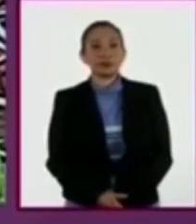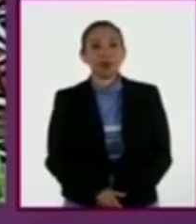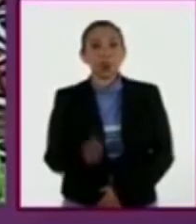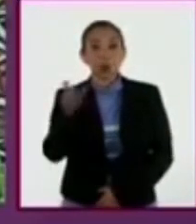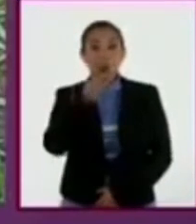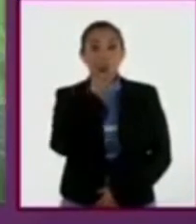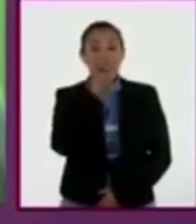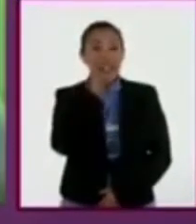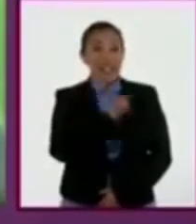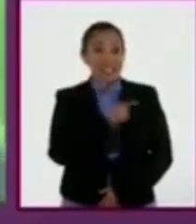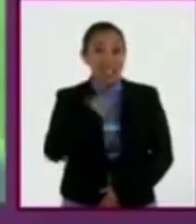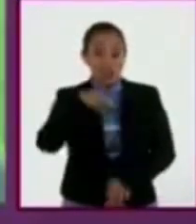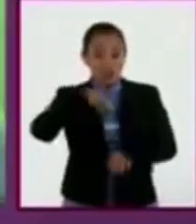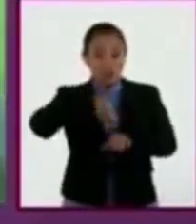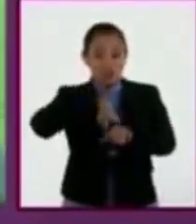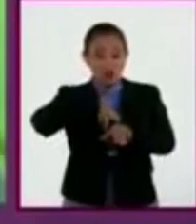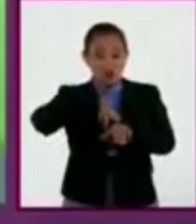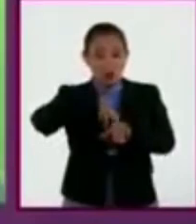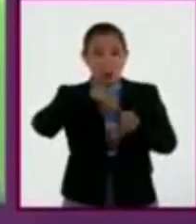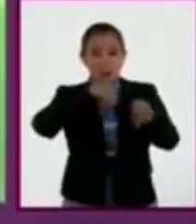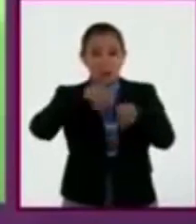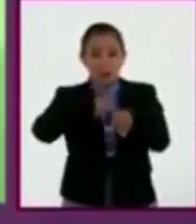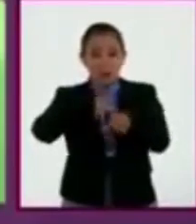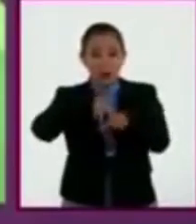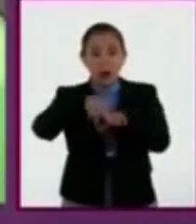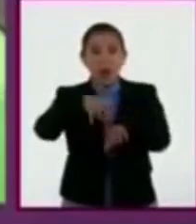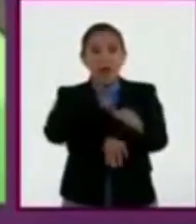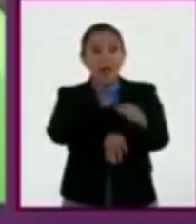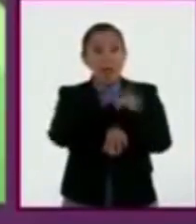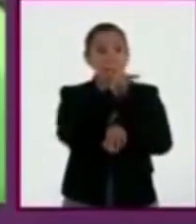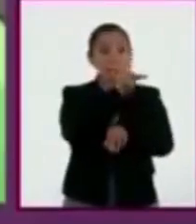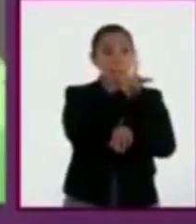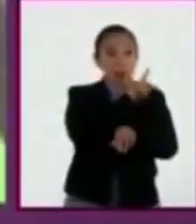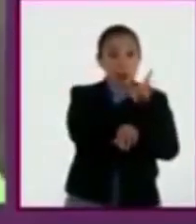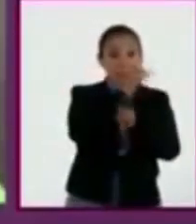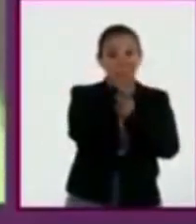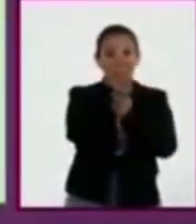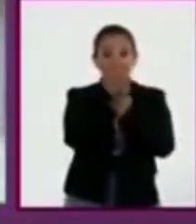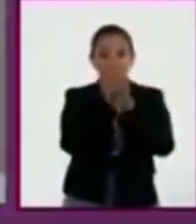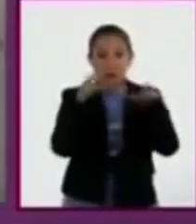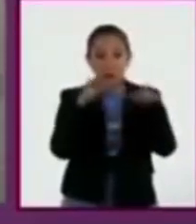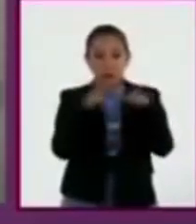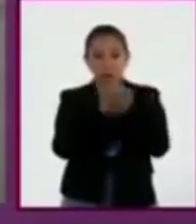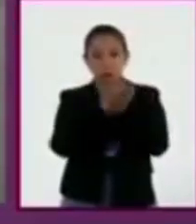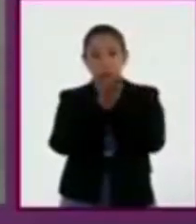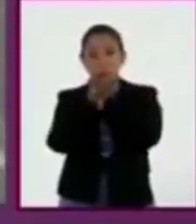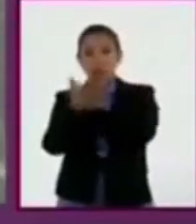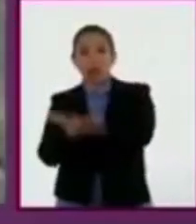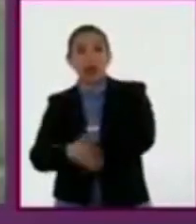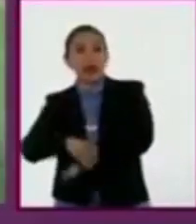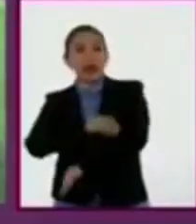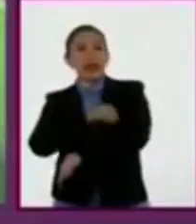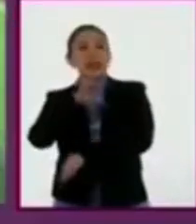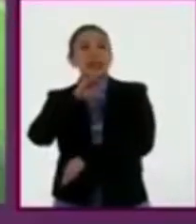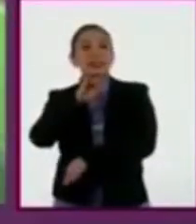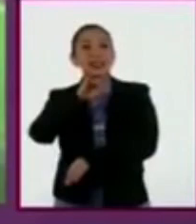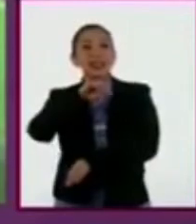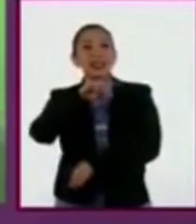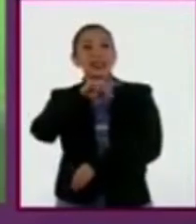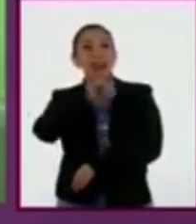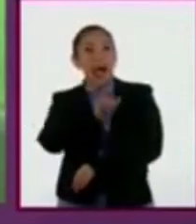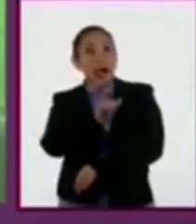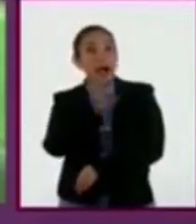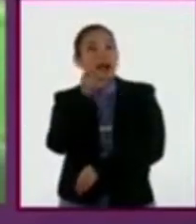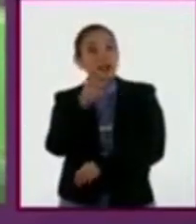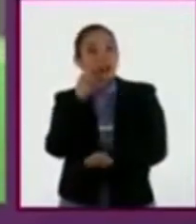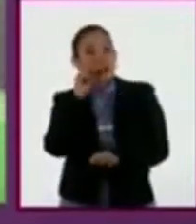Cuando la niña en la resbaladilla comienza a moverse, su energía potencial disminuye y se transforma en energía cinética, lo